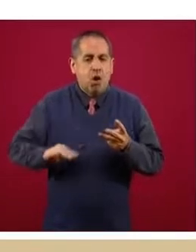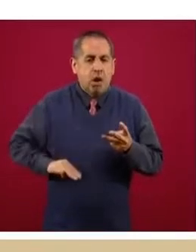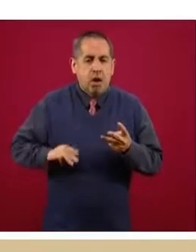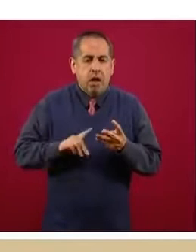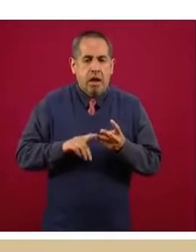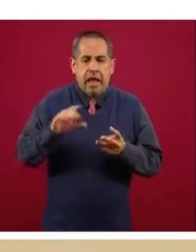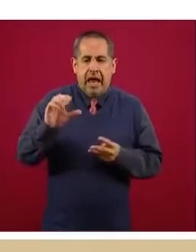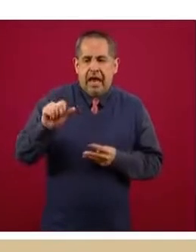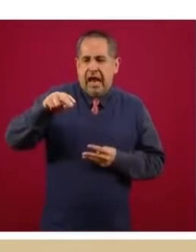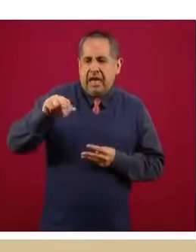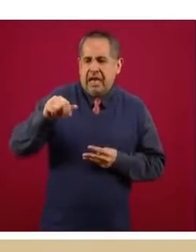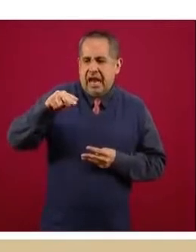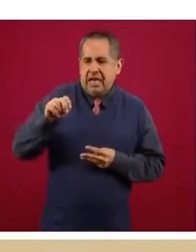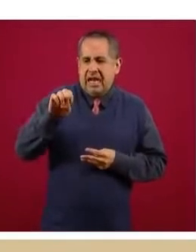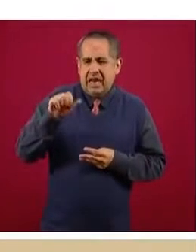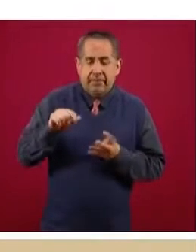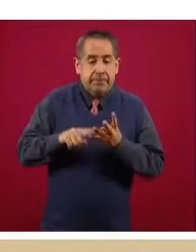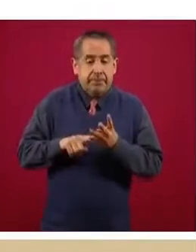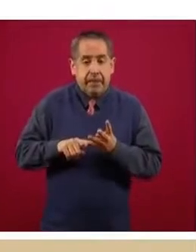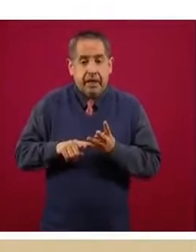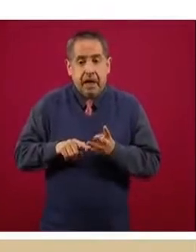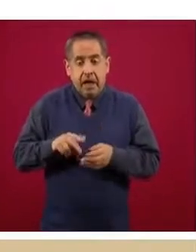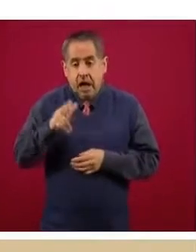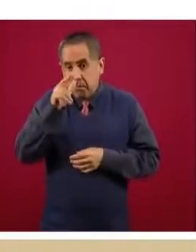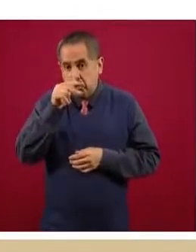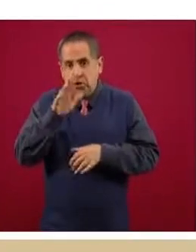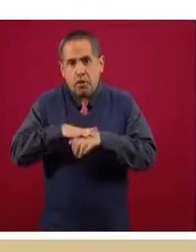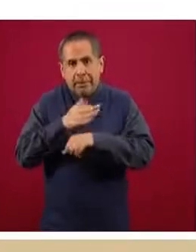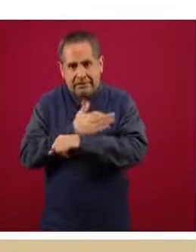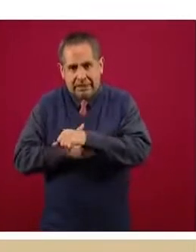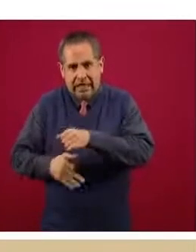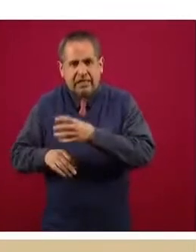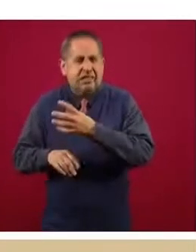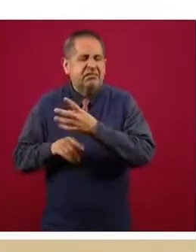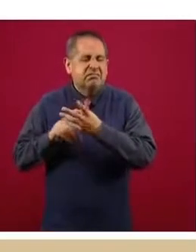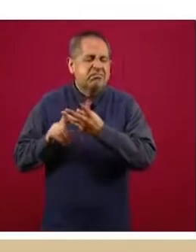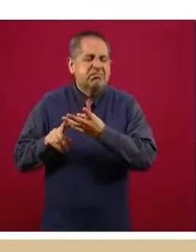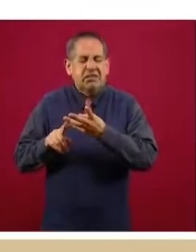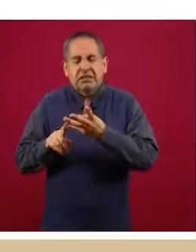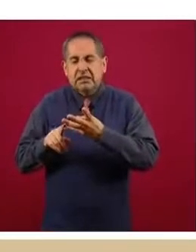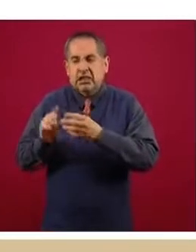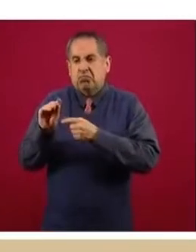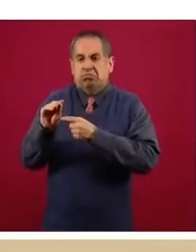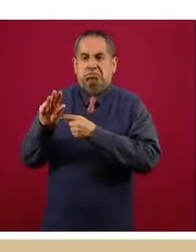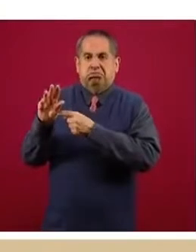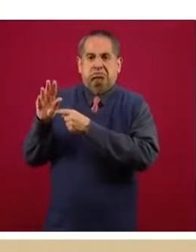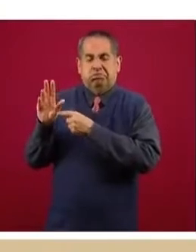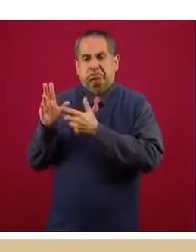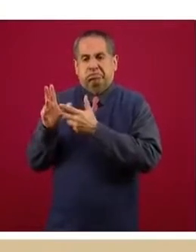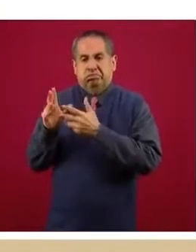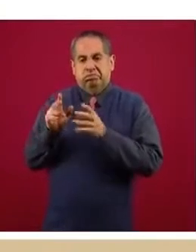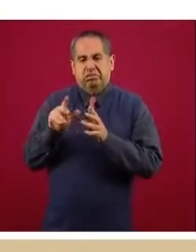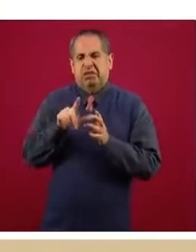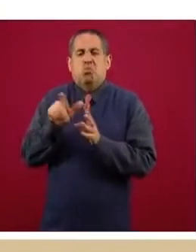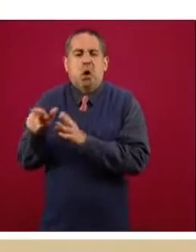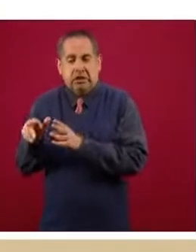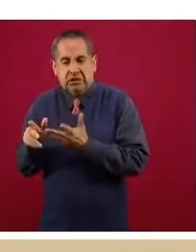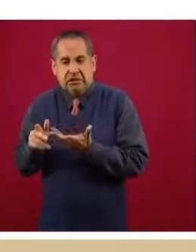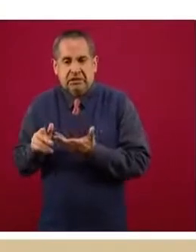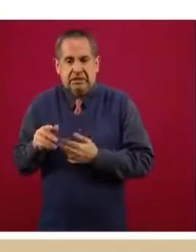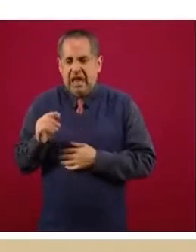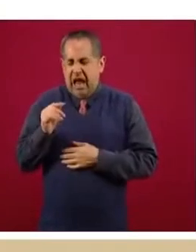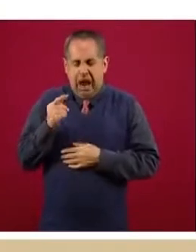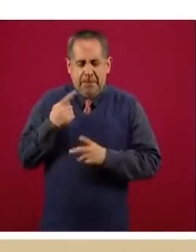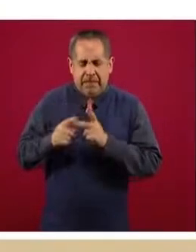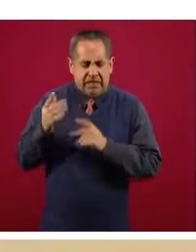de Cananea. Hermosillo empezó un poco más tarde con su actividad importante de transmisión, prácticamente